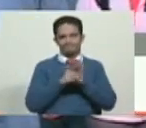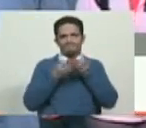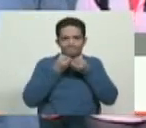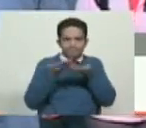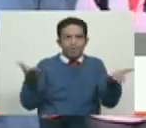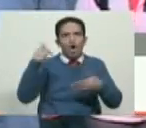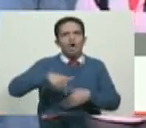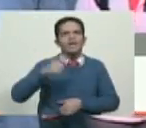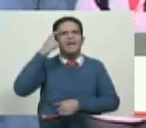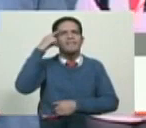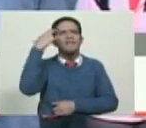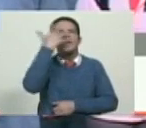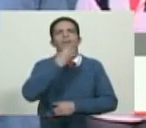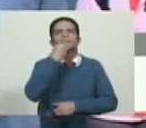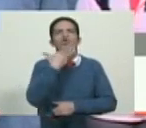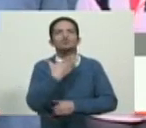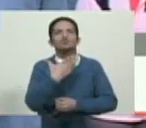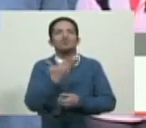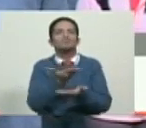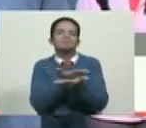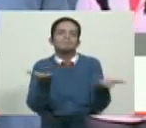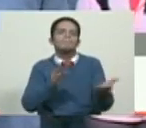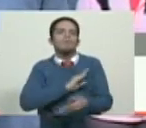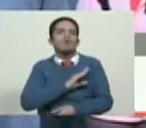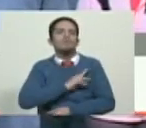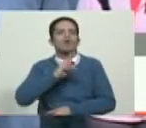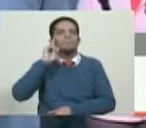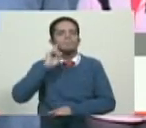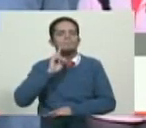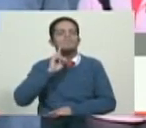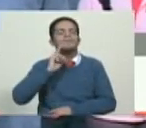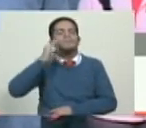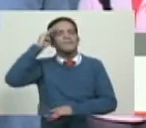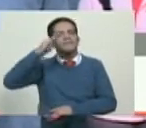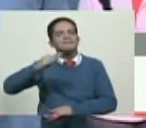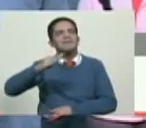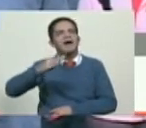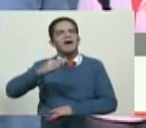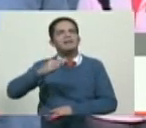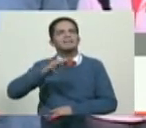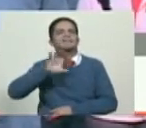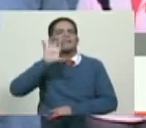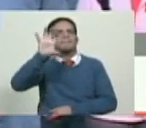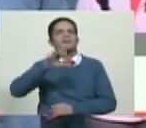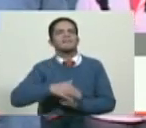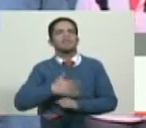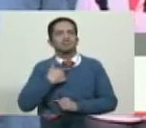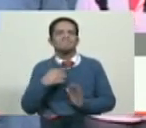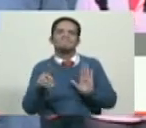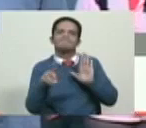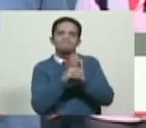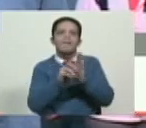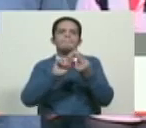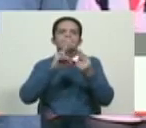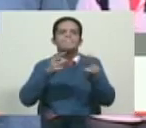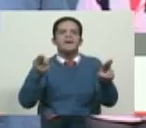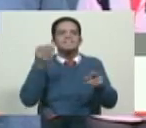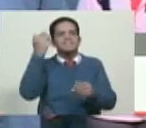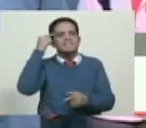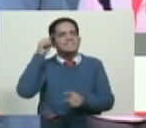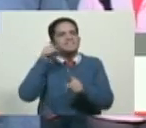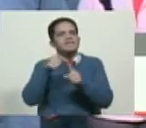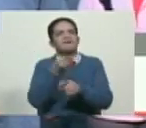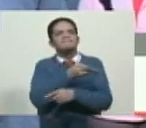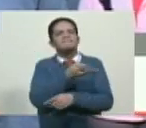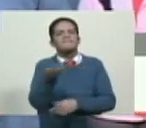día hermoso de fuerza bolivariana, militar, armada de la patria. Decreto la paz para Venezuela todo el siglo